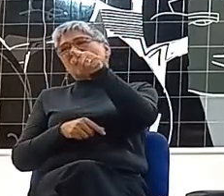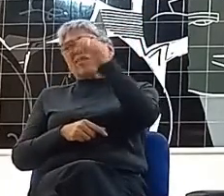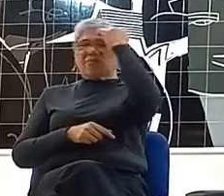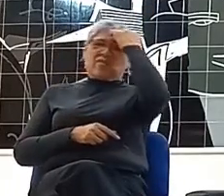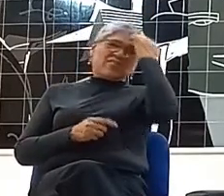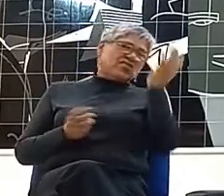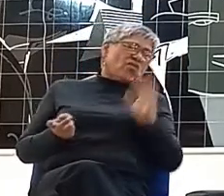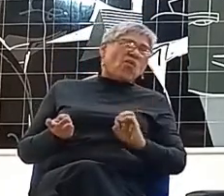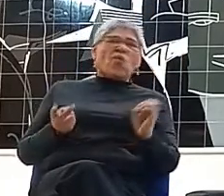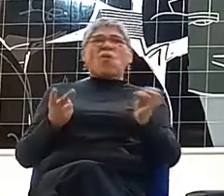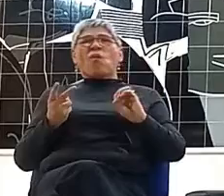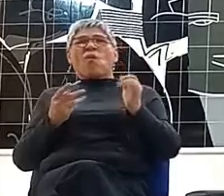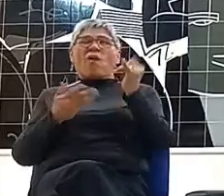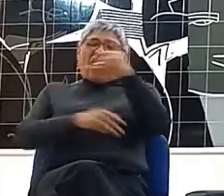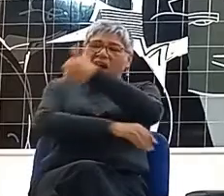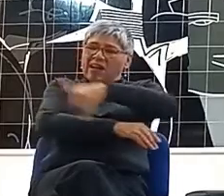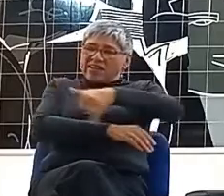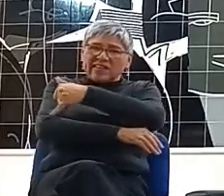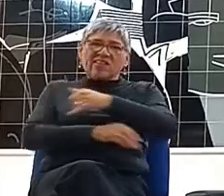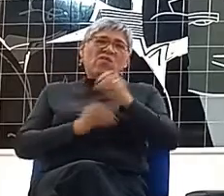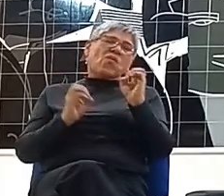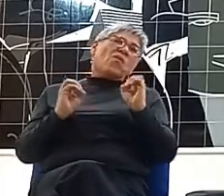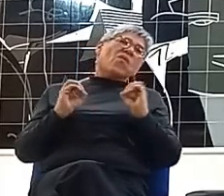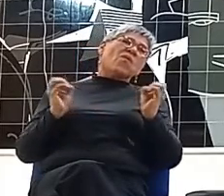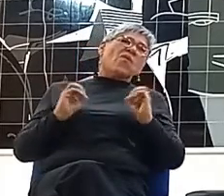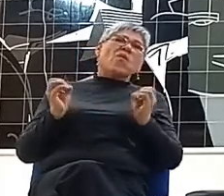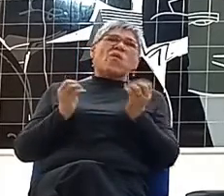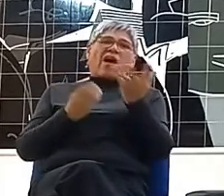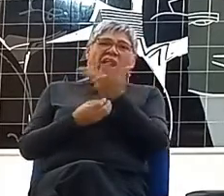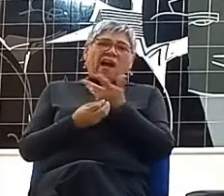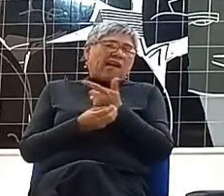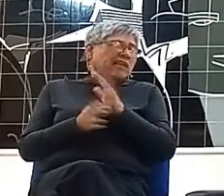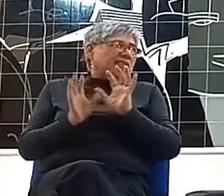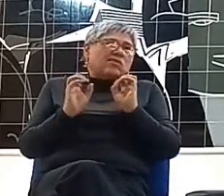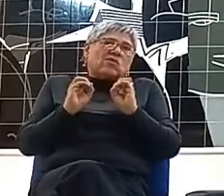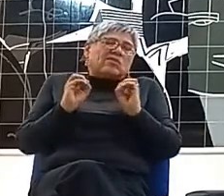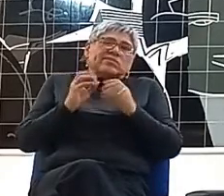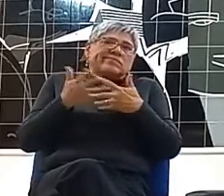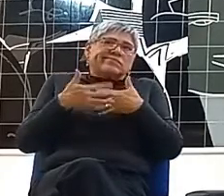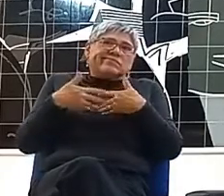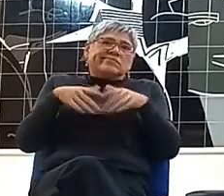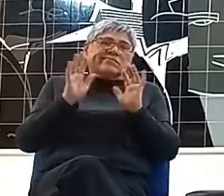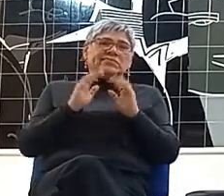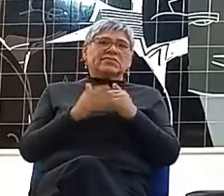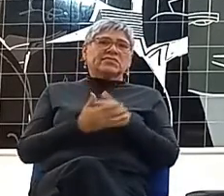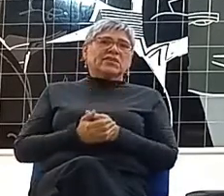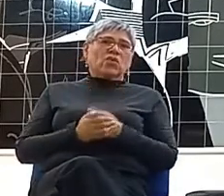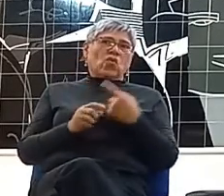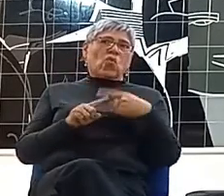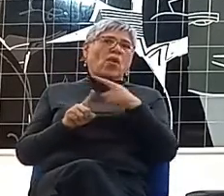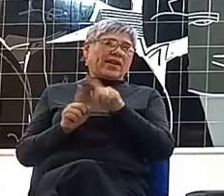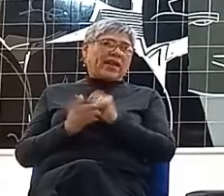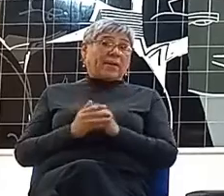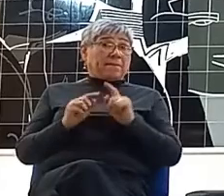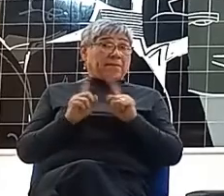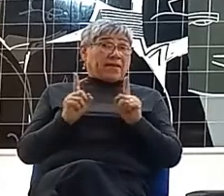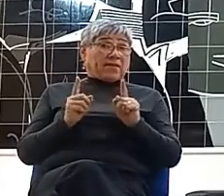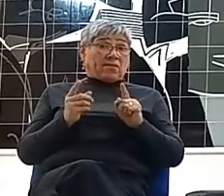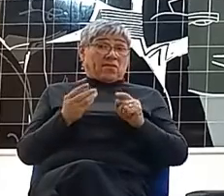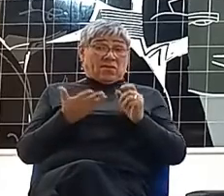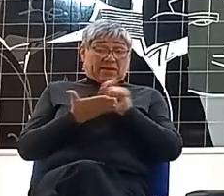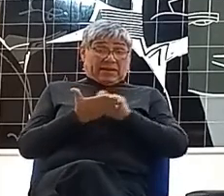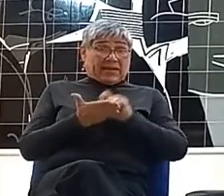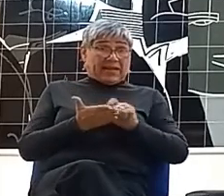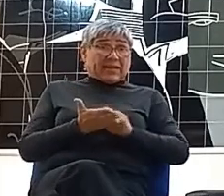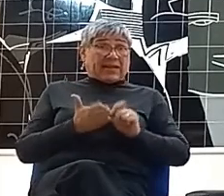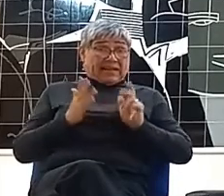profesor, médico, arquitecto, pues tú puedes llevar otro tipo de vida, pero la vida del